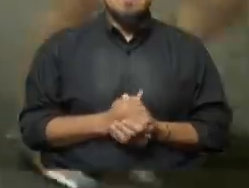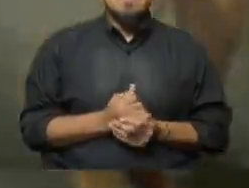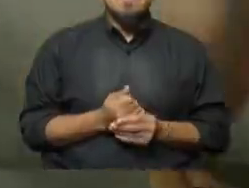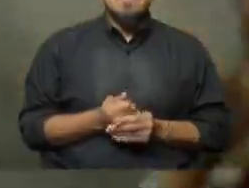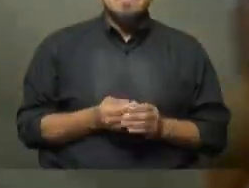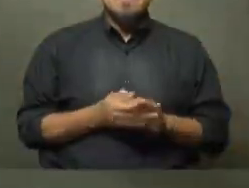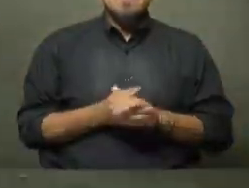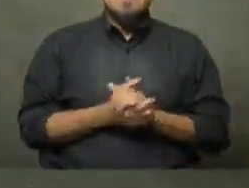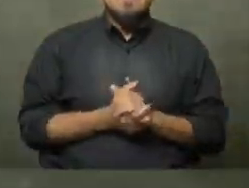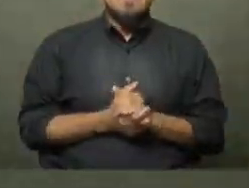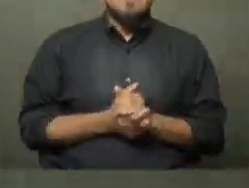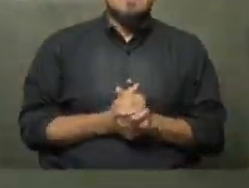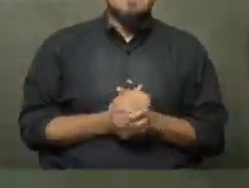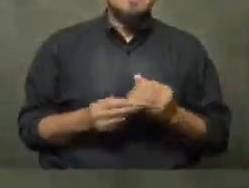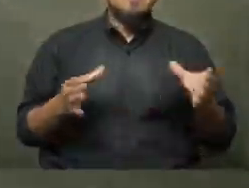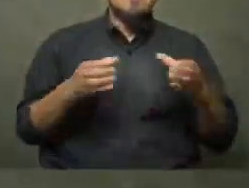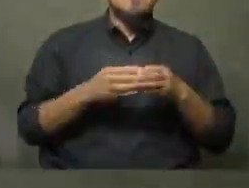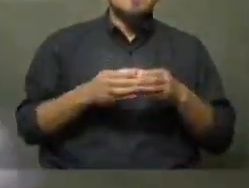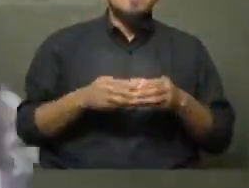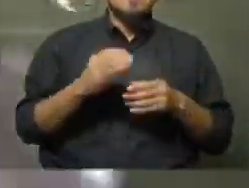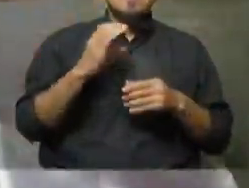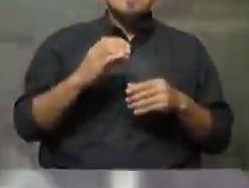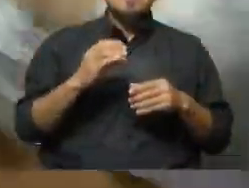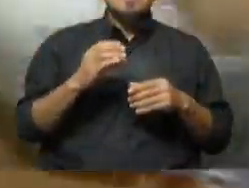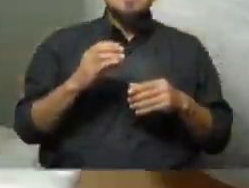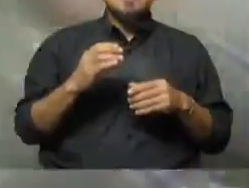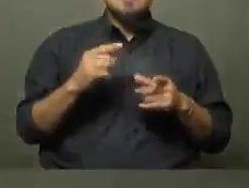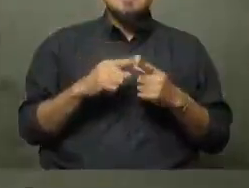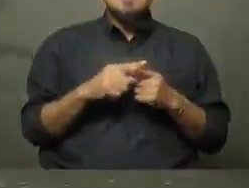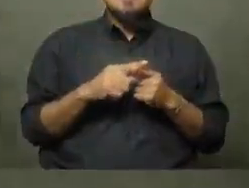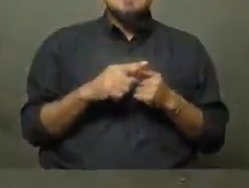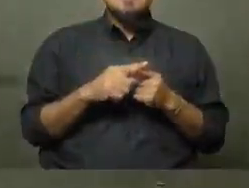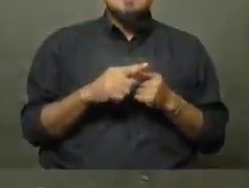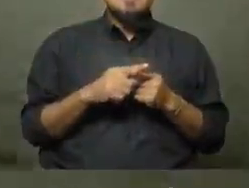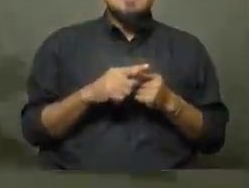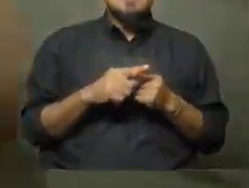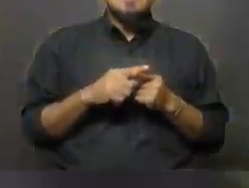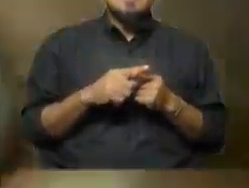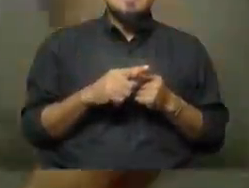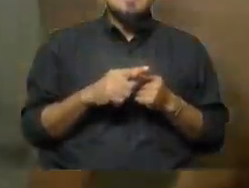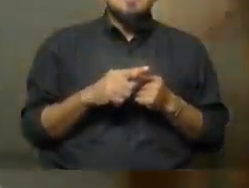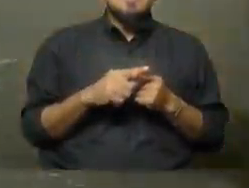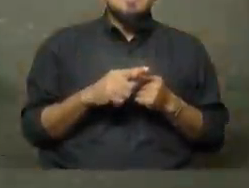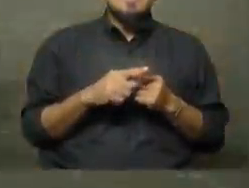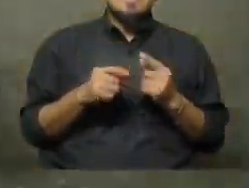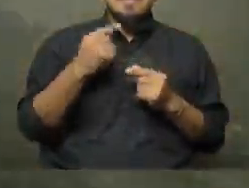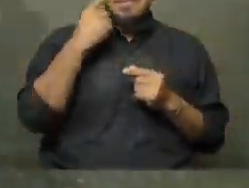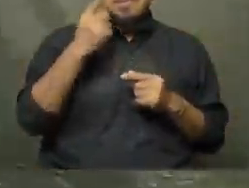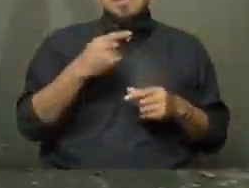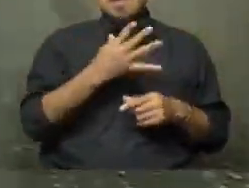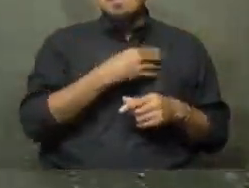es el grupo que están viendo. Bueno, vemos acá toda la alegría, todo este